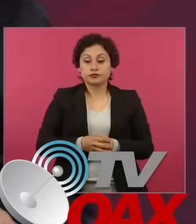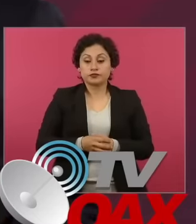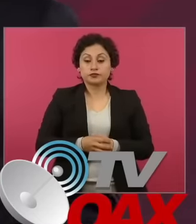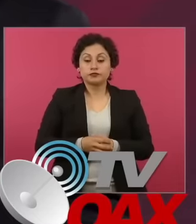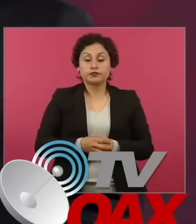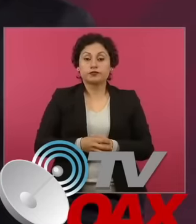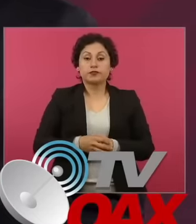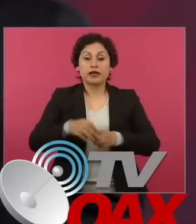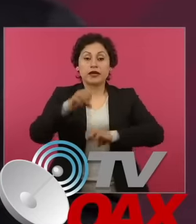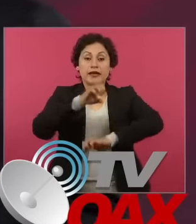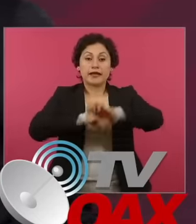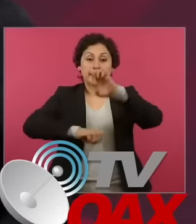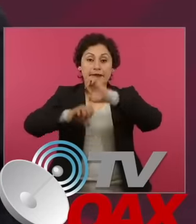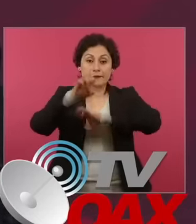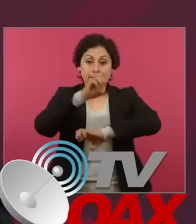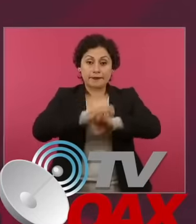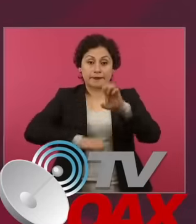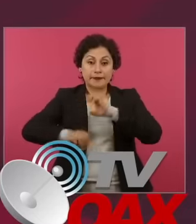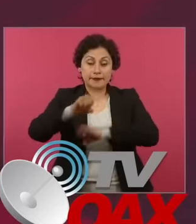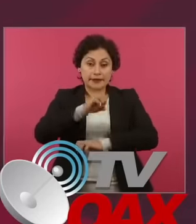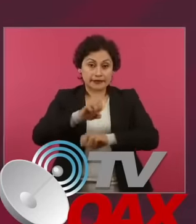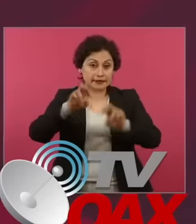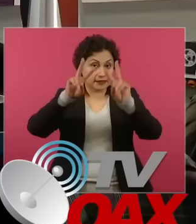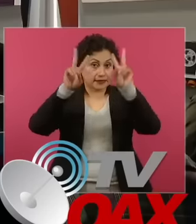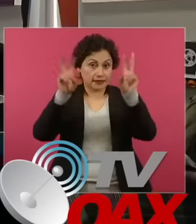magnates de la industria bélica.